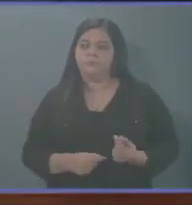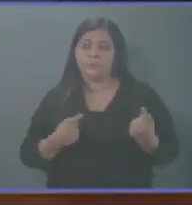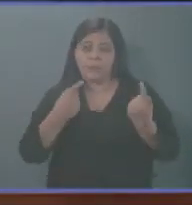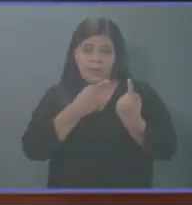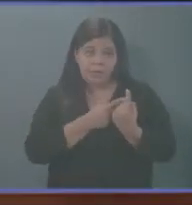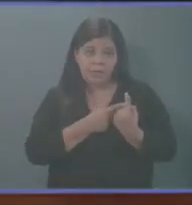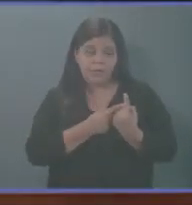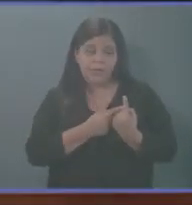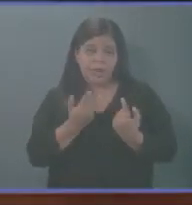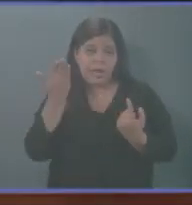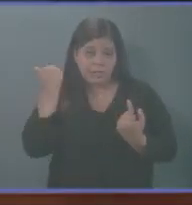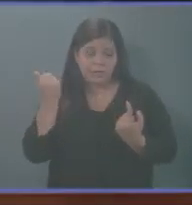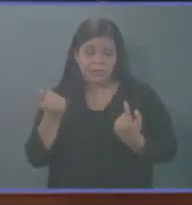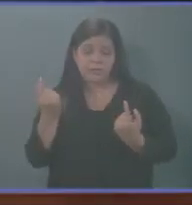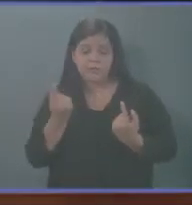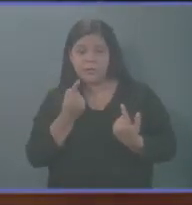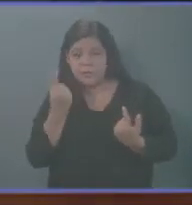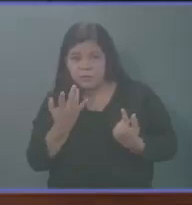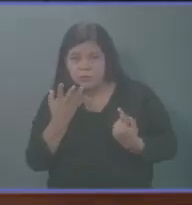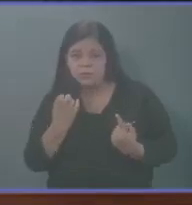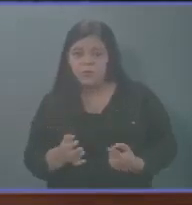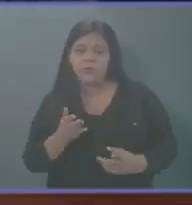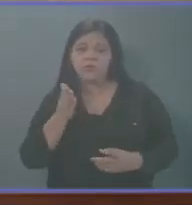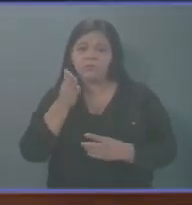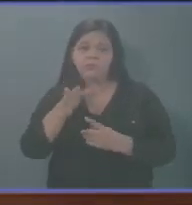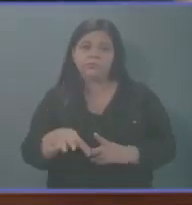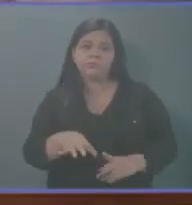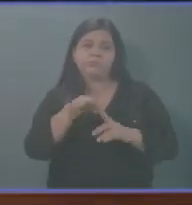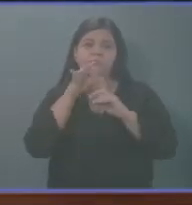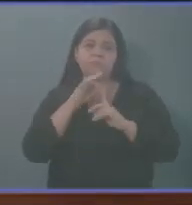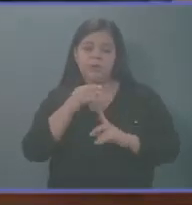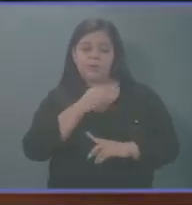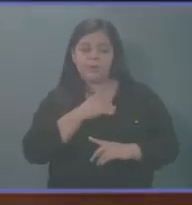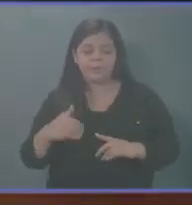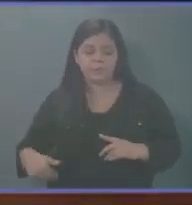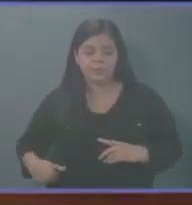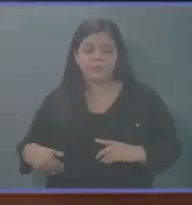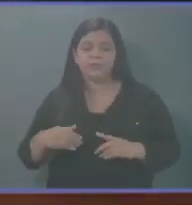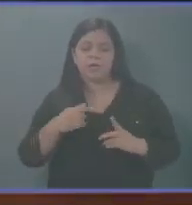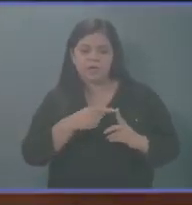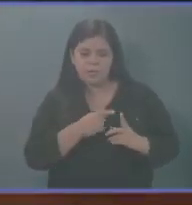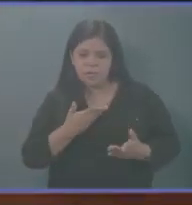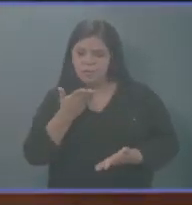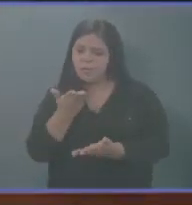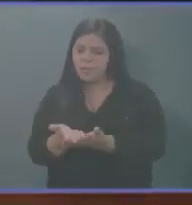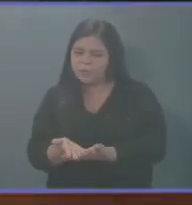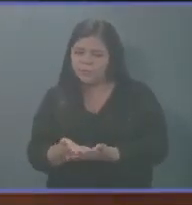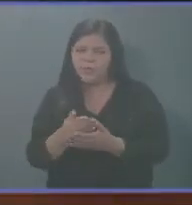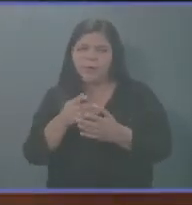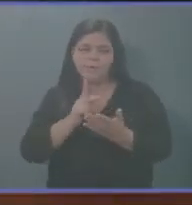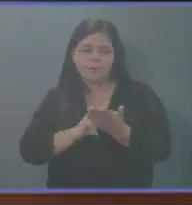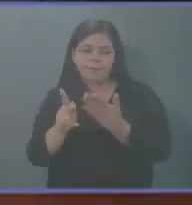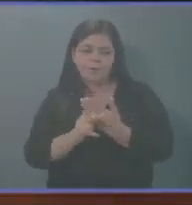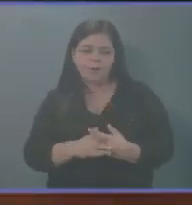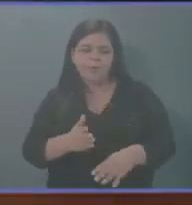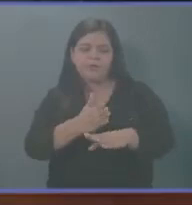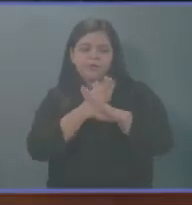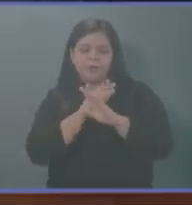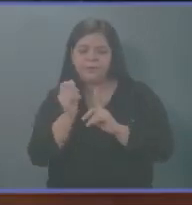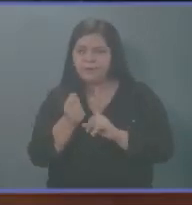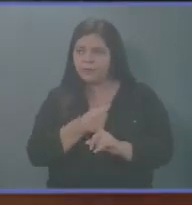candidato a la presidencia, ofrece programas de prevención de la